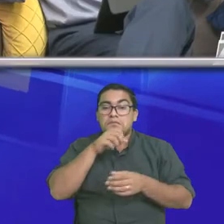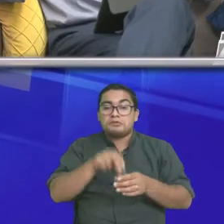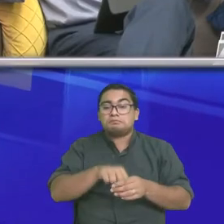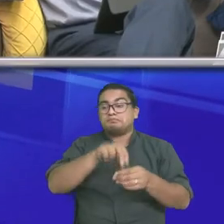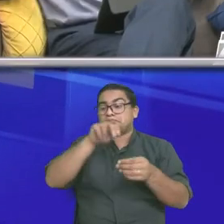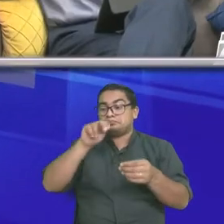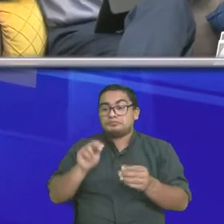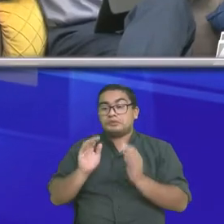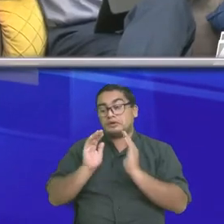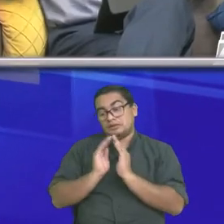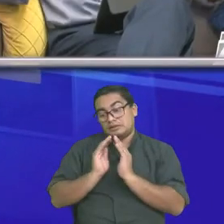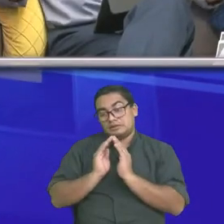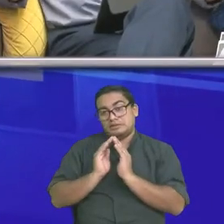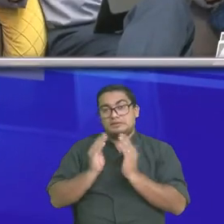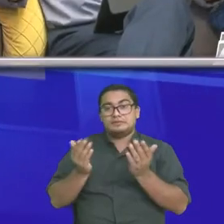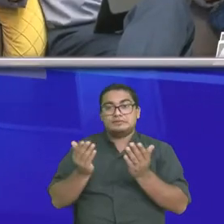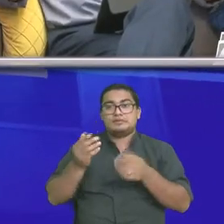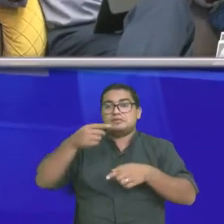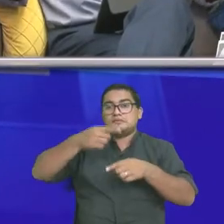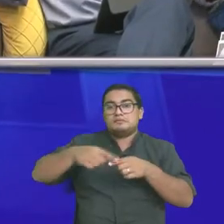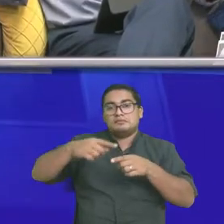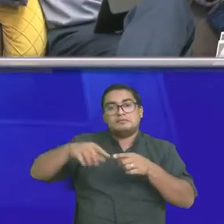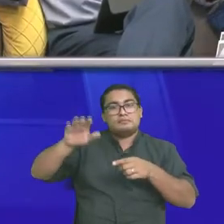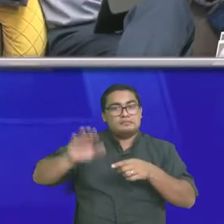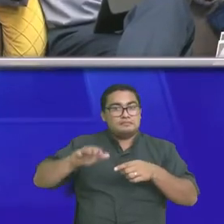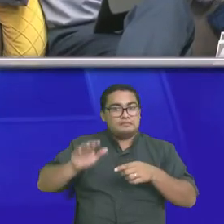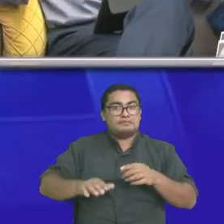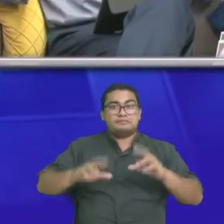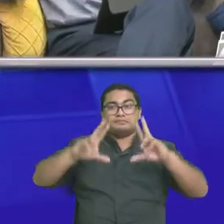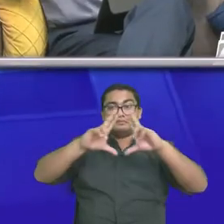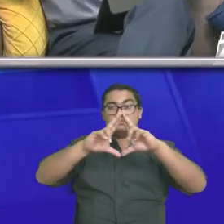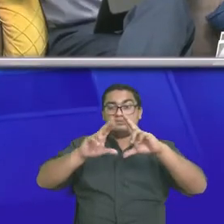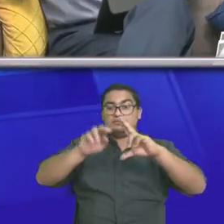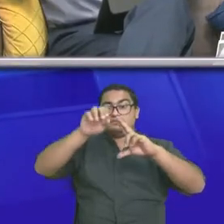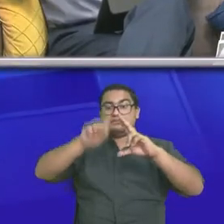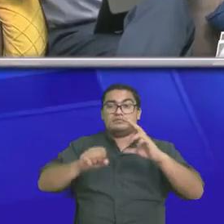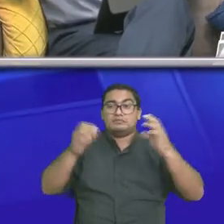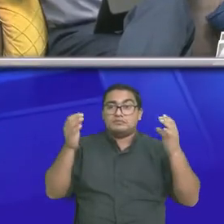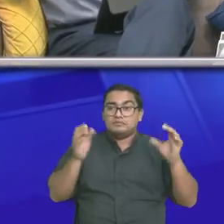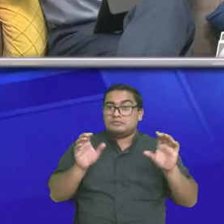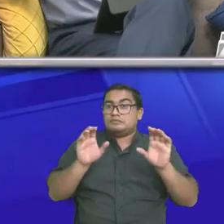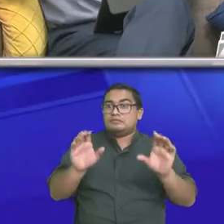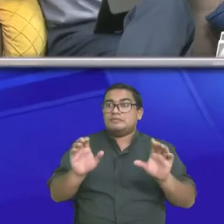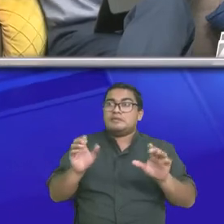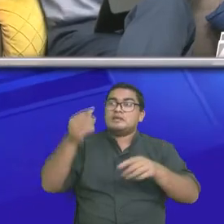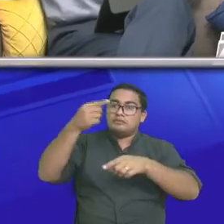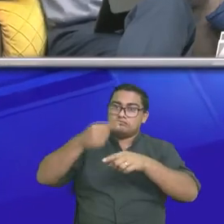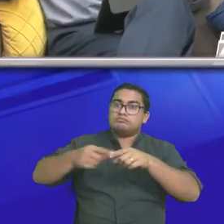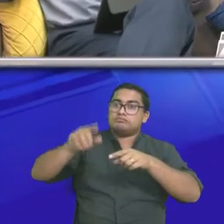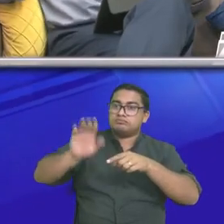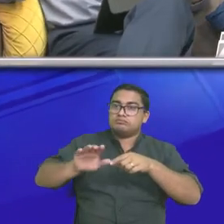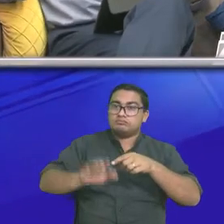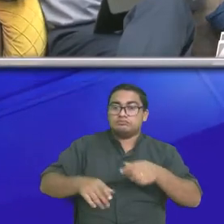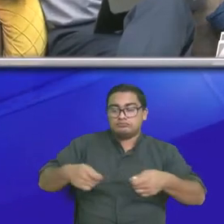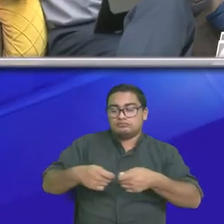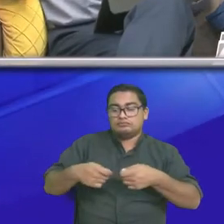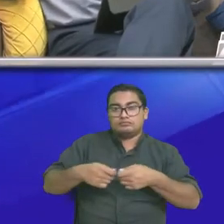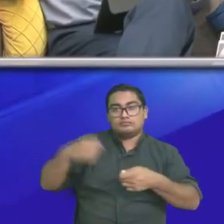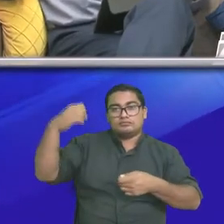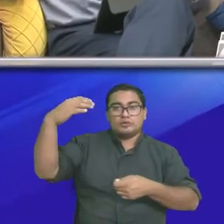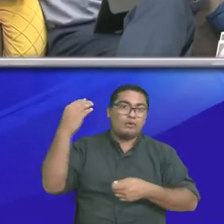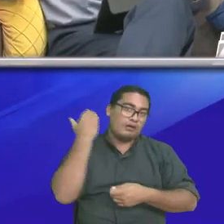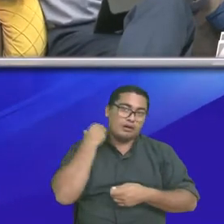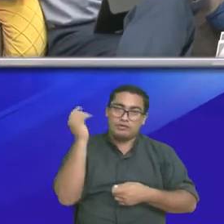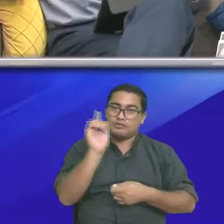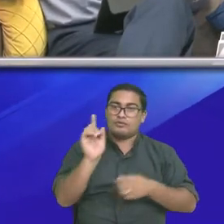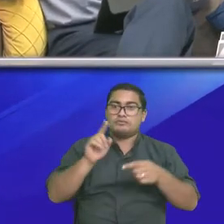y pensionados, para las comunidades de la costa caribe de nuestro país. O sea, en otras palabras, la riqueza que nosotros hemos